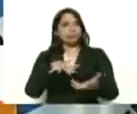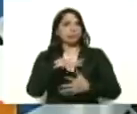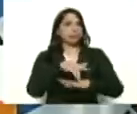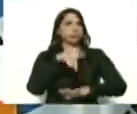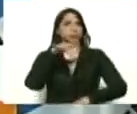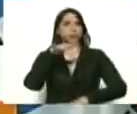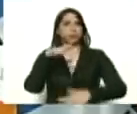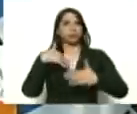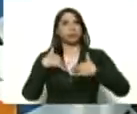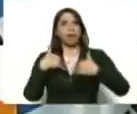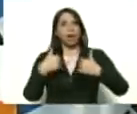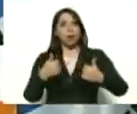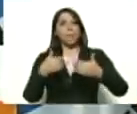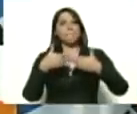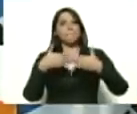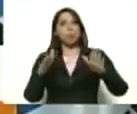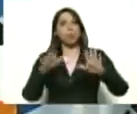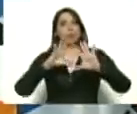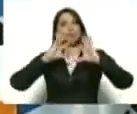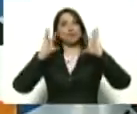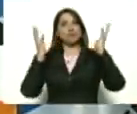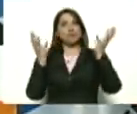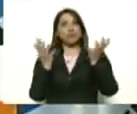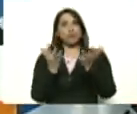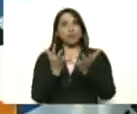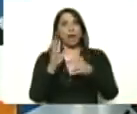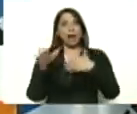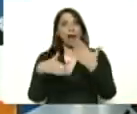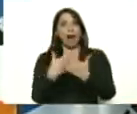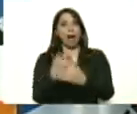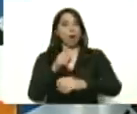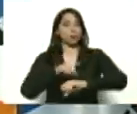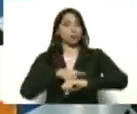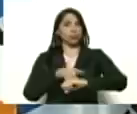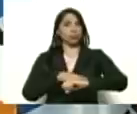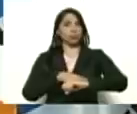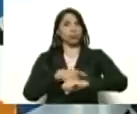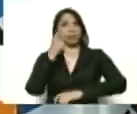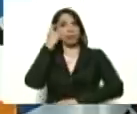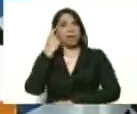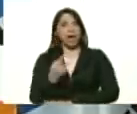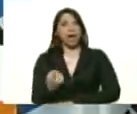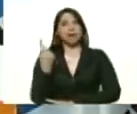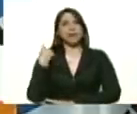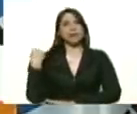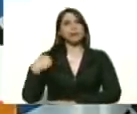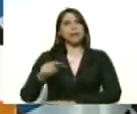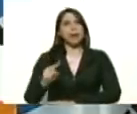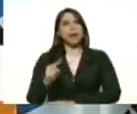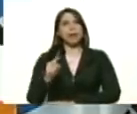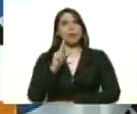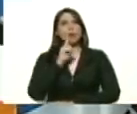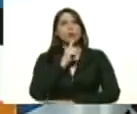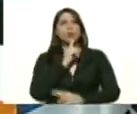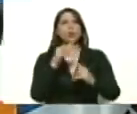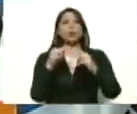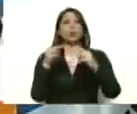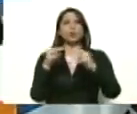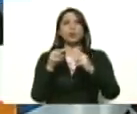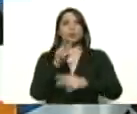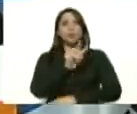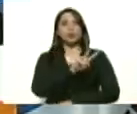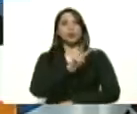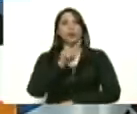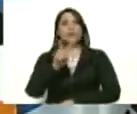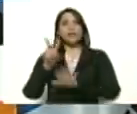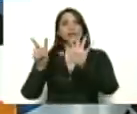de salud pública mundial. A la fecha del día de ayer teníamos el conocimiento de 227 contagiados. Voy a